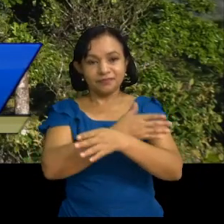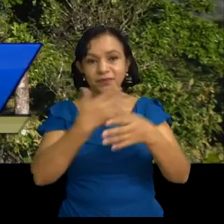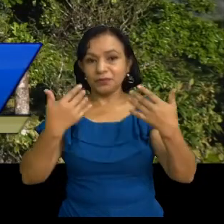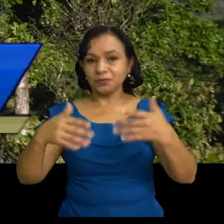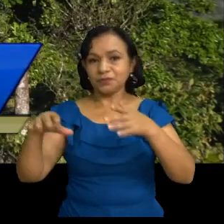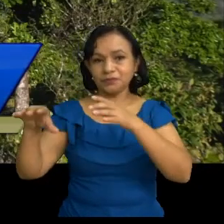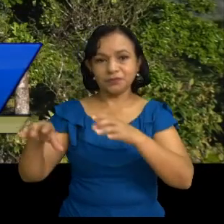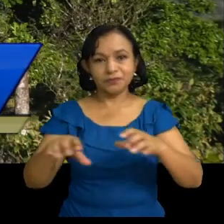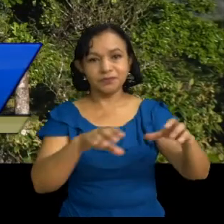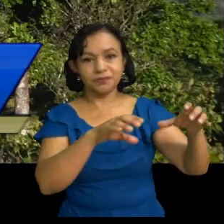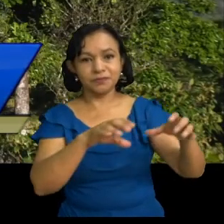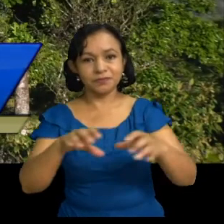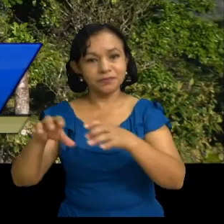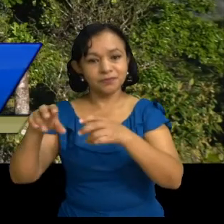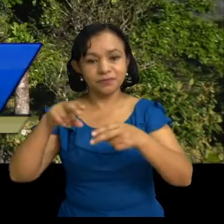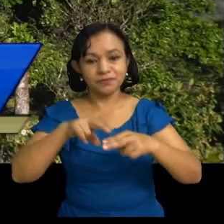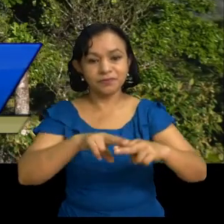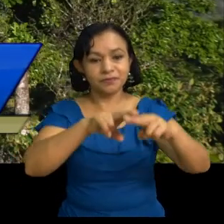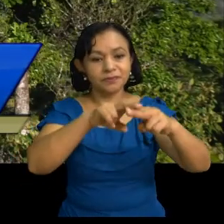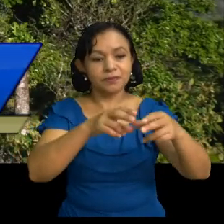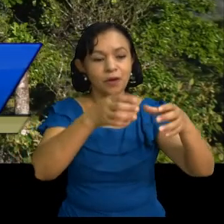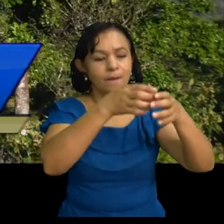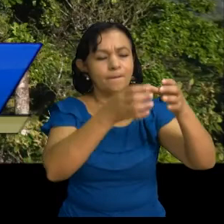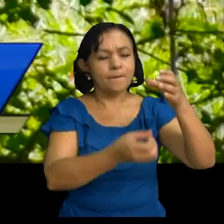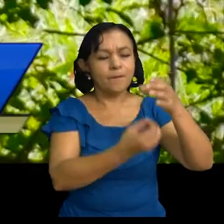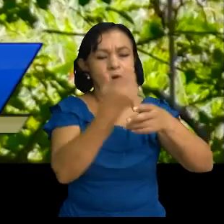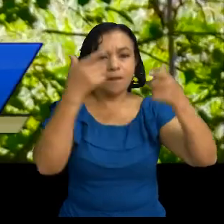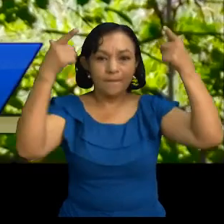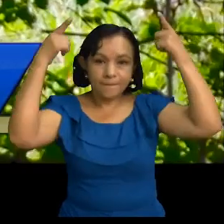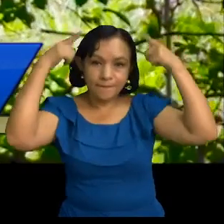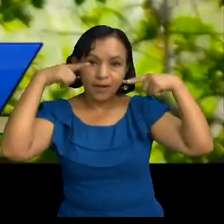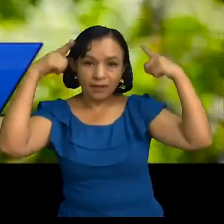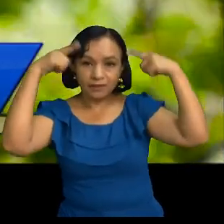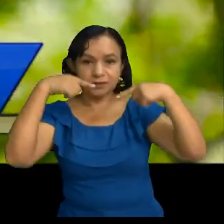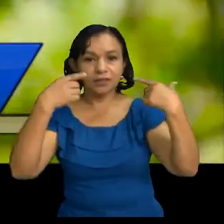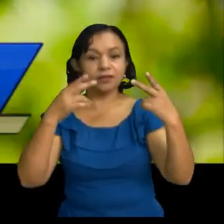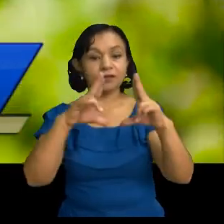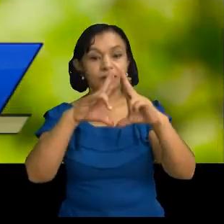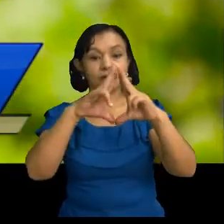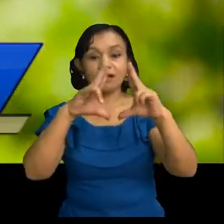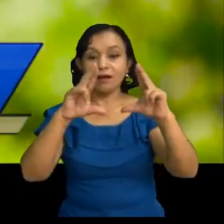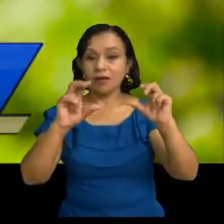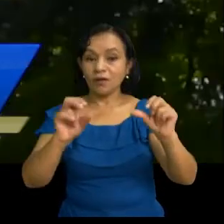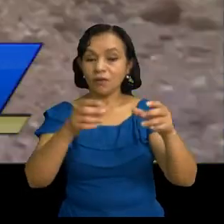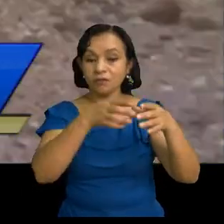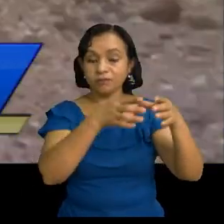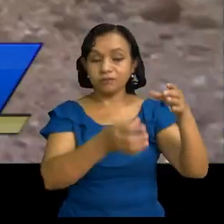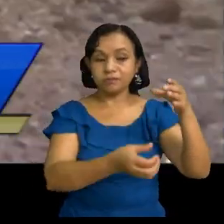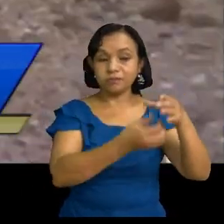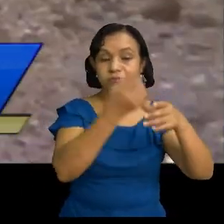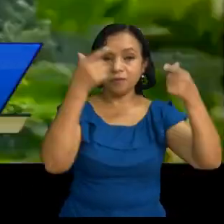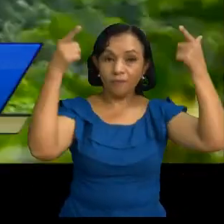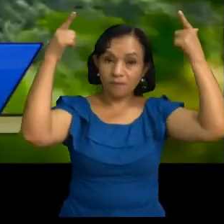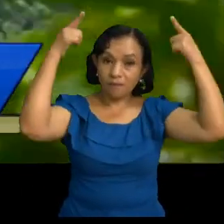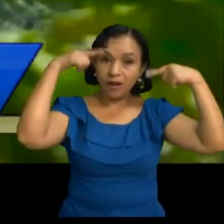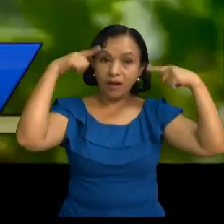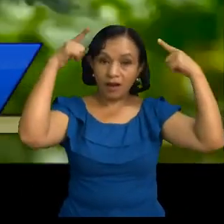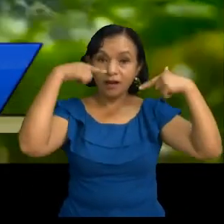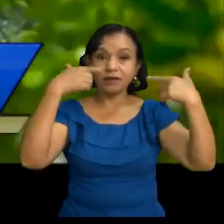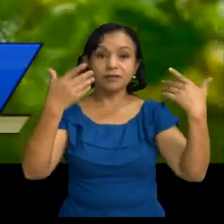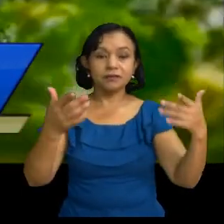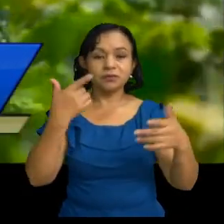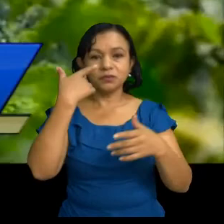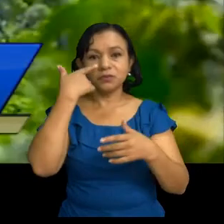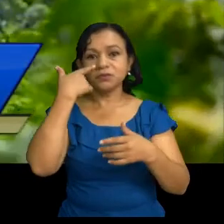quede wallenda en el parque nacional volcán masaya nos posicionó y posicionó al volcán y se